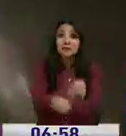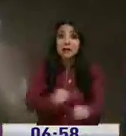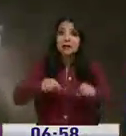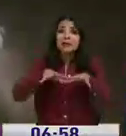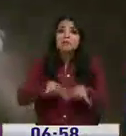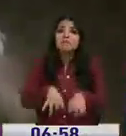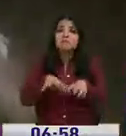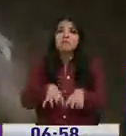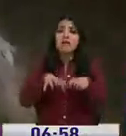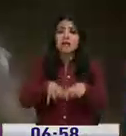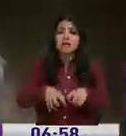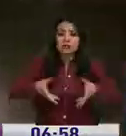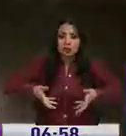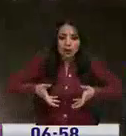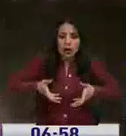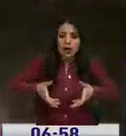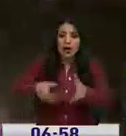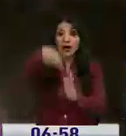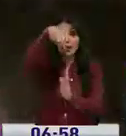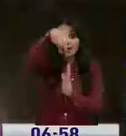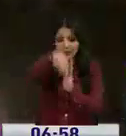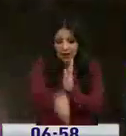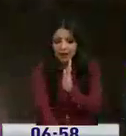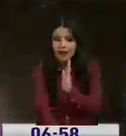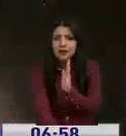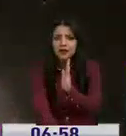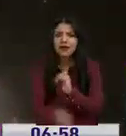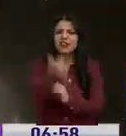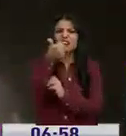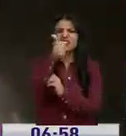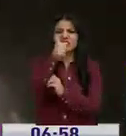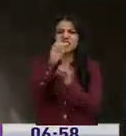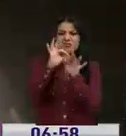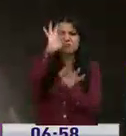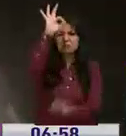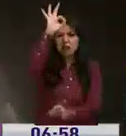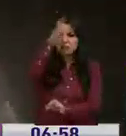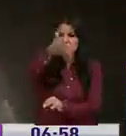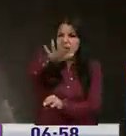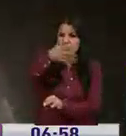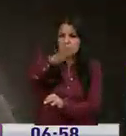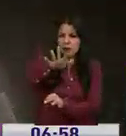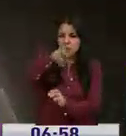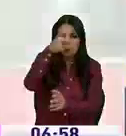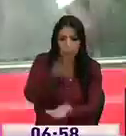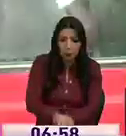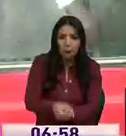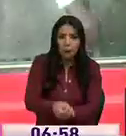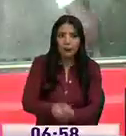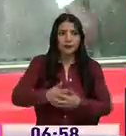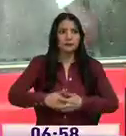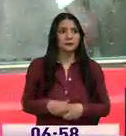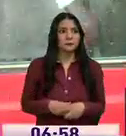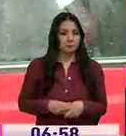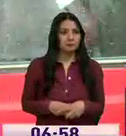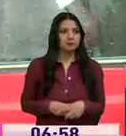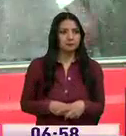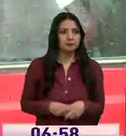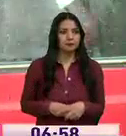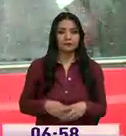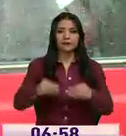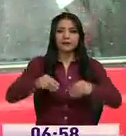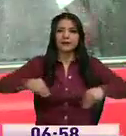perrito que cayó a una alcantarilla con una profundidad aproximada de 10 metros. Aparentemente es un